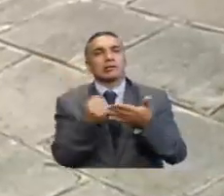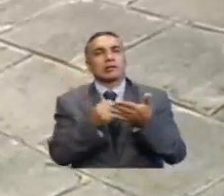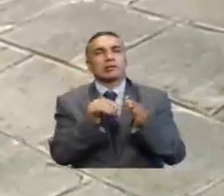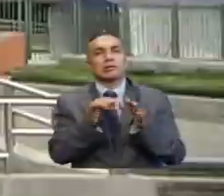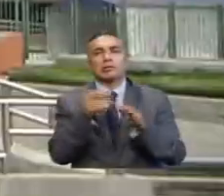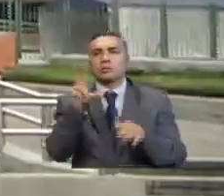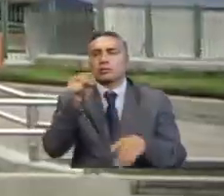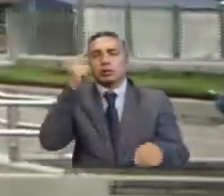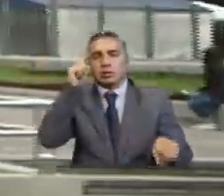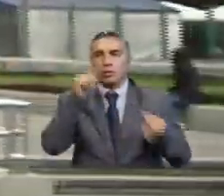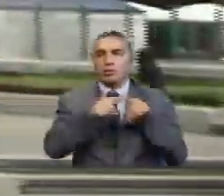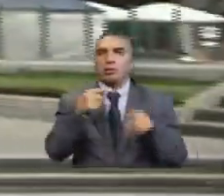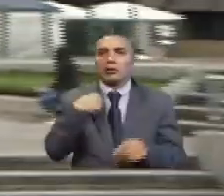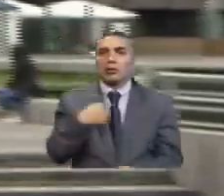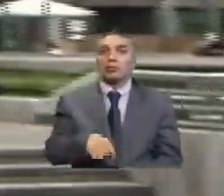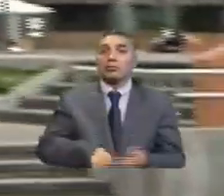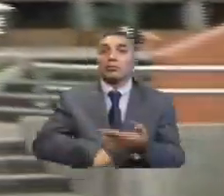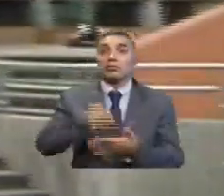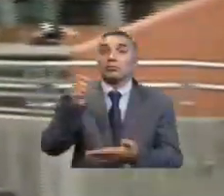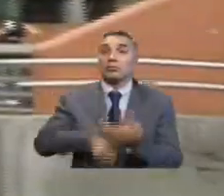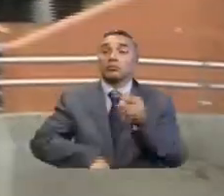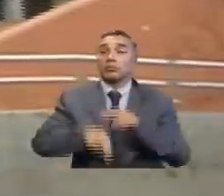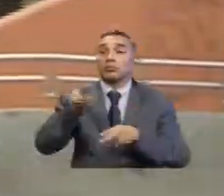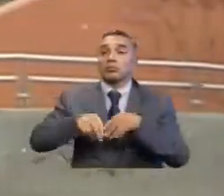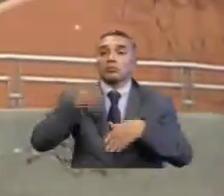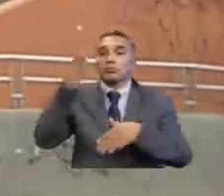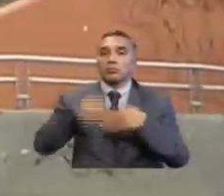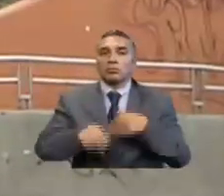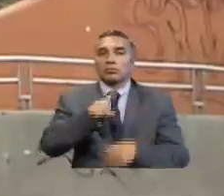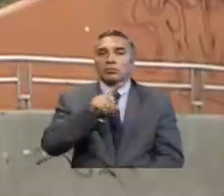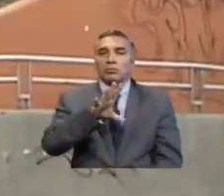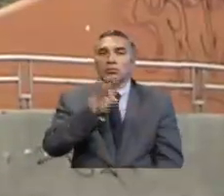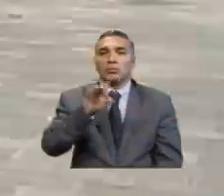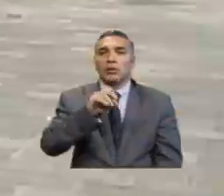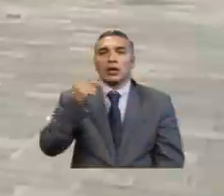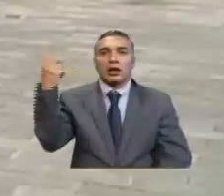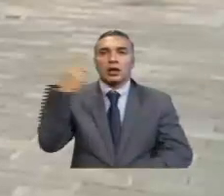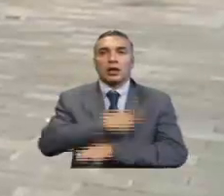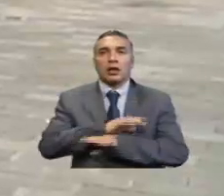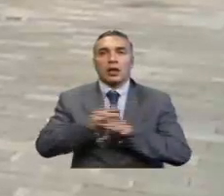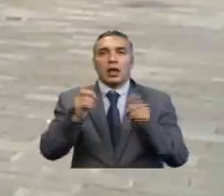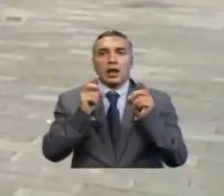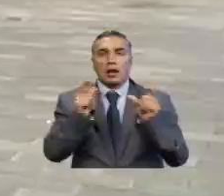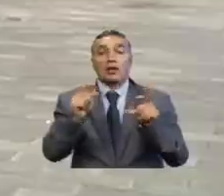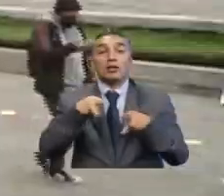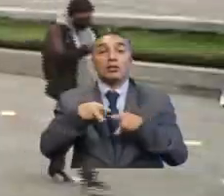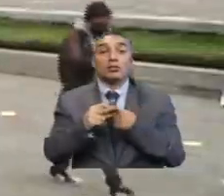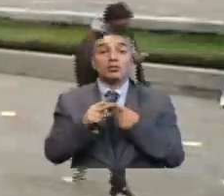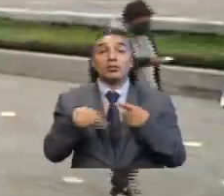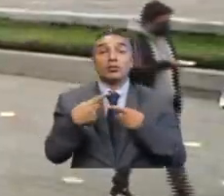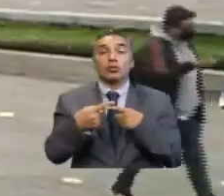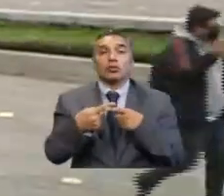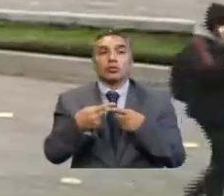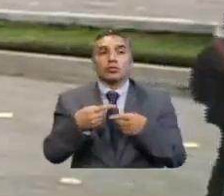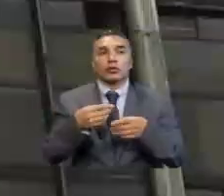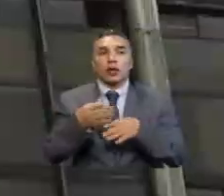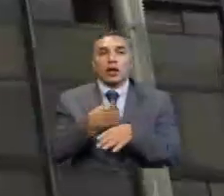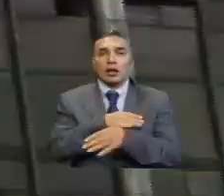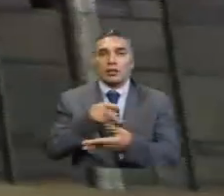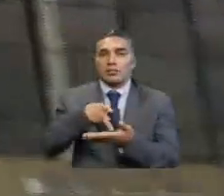estoy de acuerdo. El contrato señala que la obra tiene un plazo de 150 días para la entrega, contados a partir de la notificación del